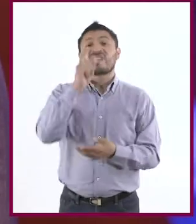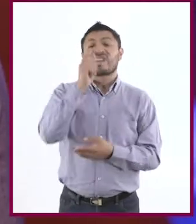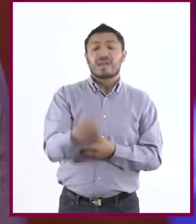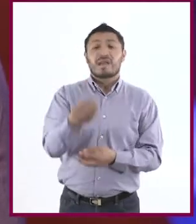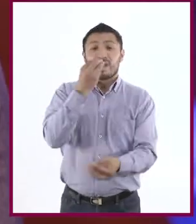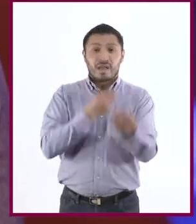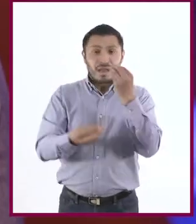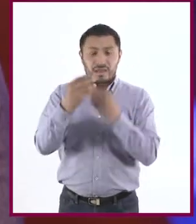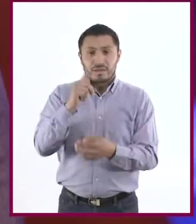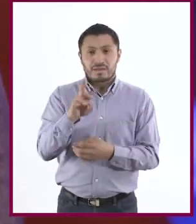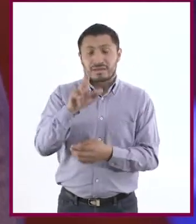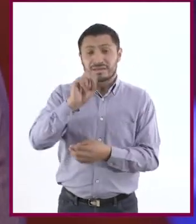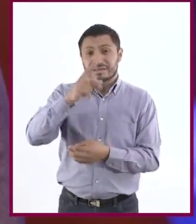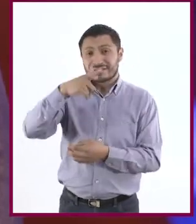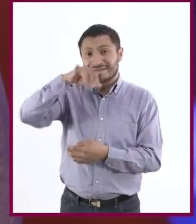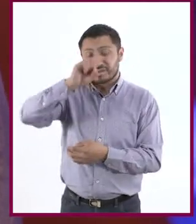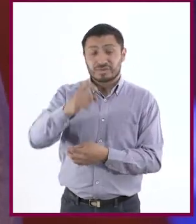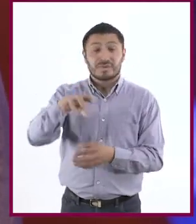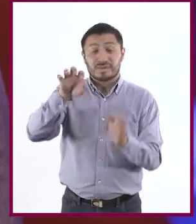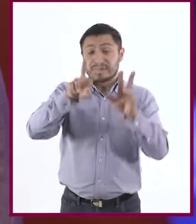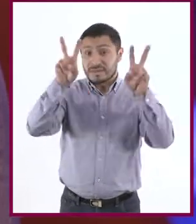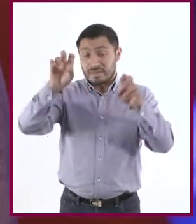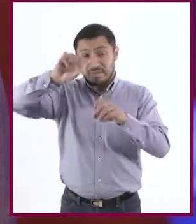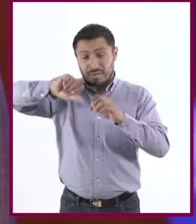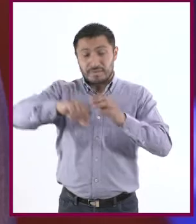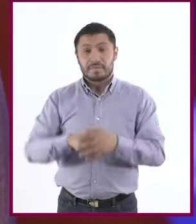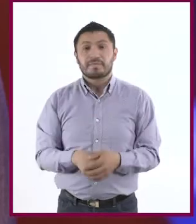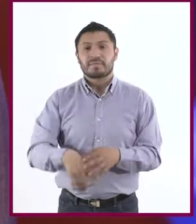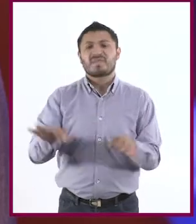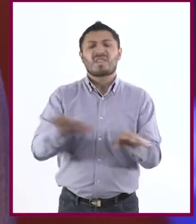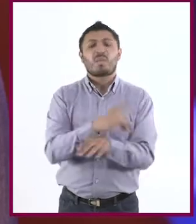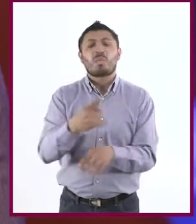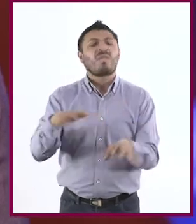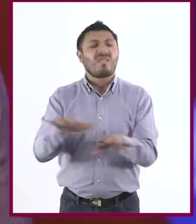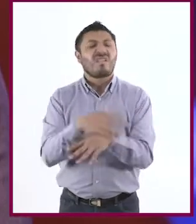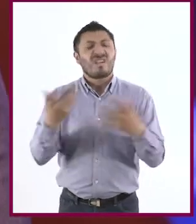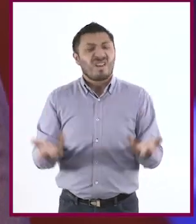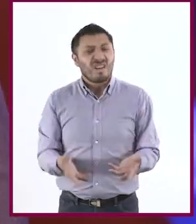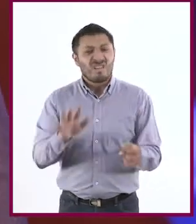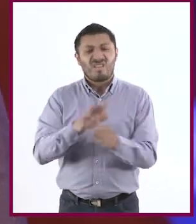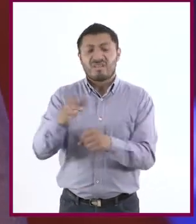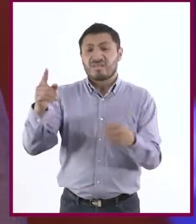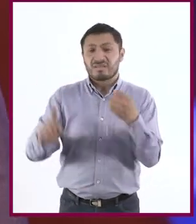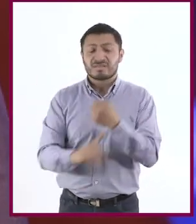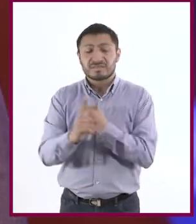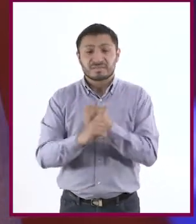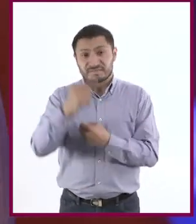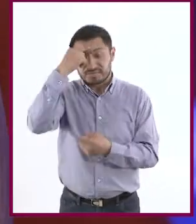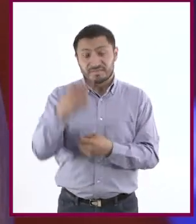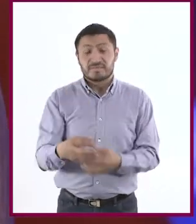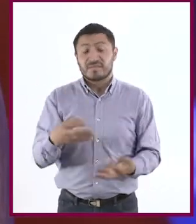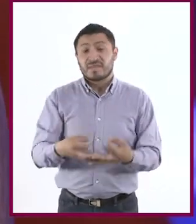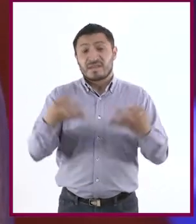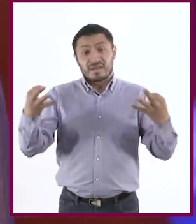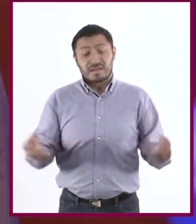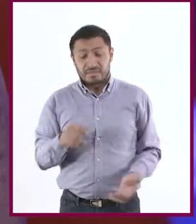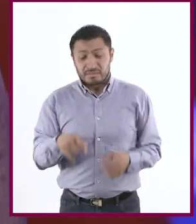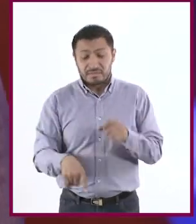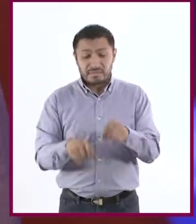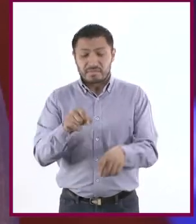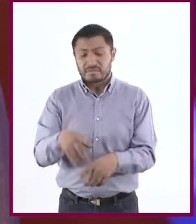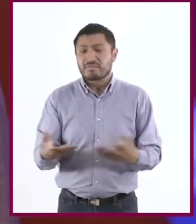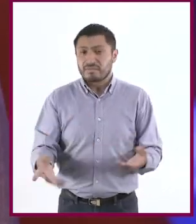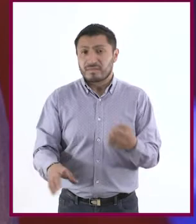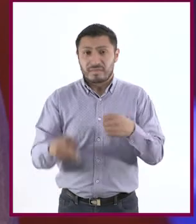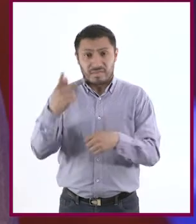a los alimentos transgénicos, y este es el tema de hoy. ¿Por qué se modifican? ¿Qué consecuencias tiene esto para la tierra en que se siembran?